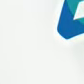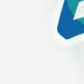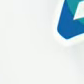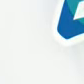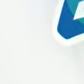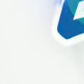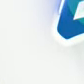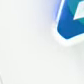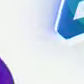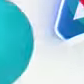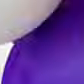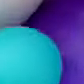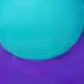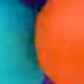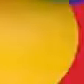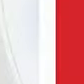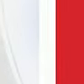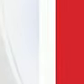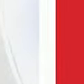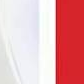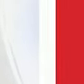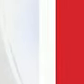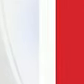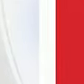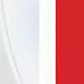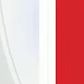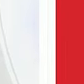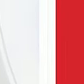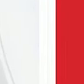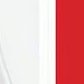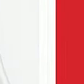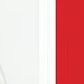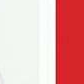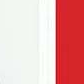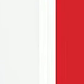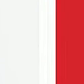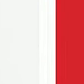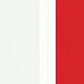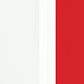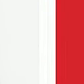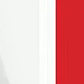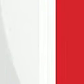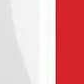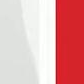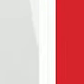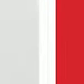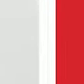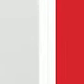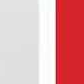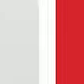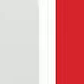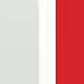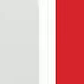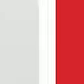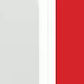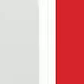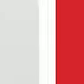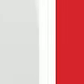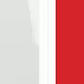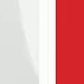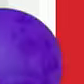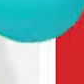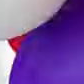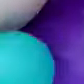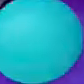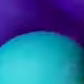Expresiones es auspiciado por Nuestro amor se renueva con la calidad de siempre. Paceña, la cerveza que elijo yo y todos los